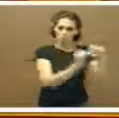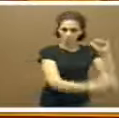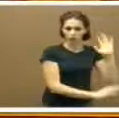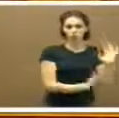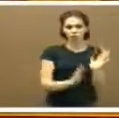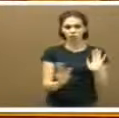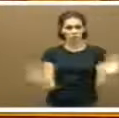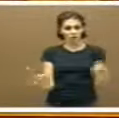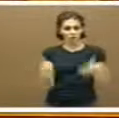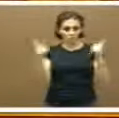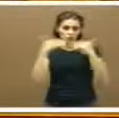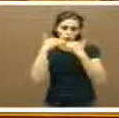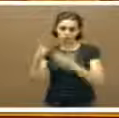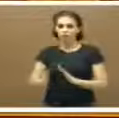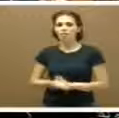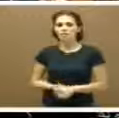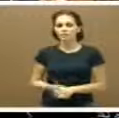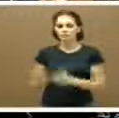Gracias,